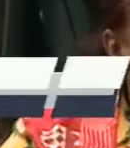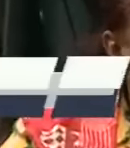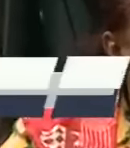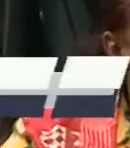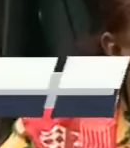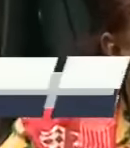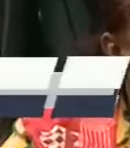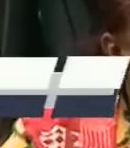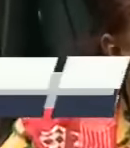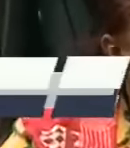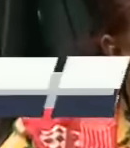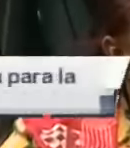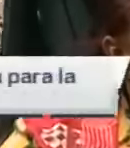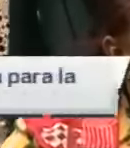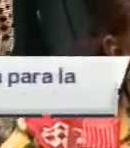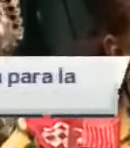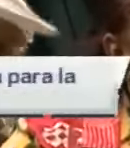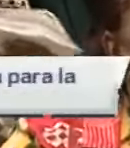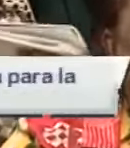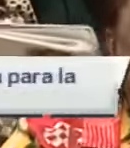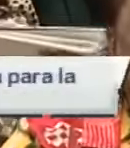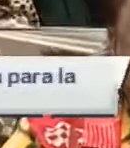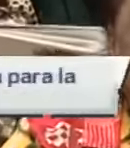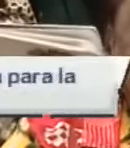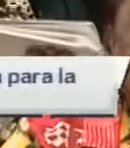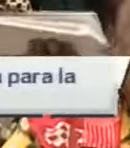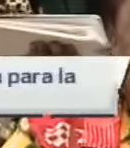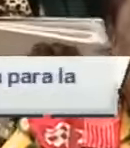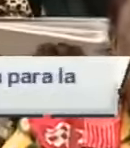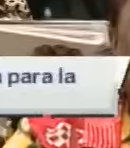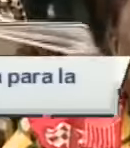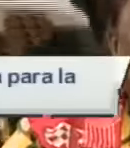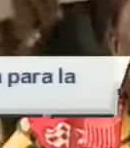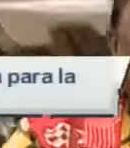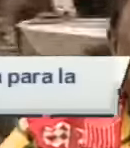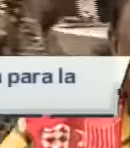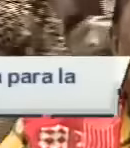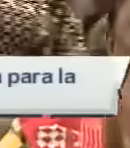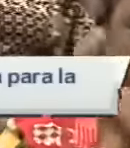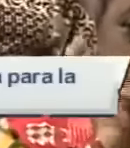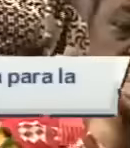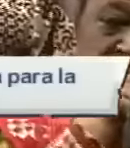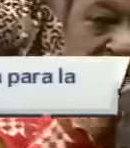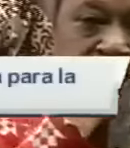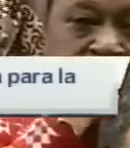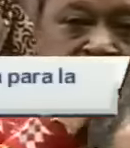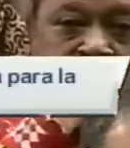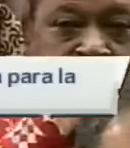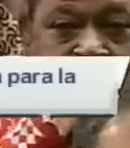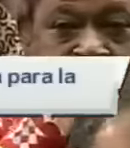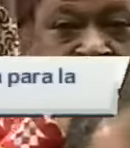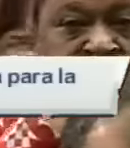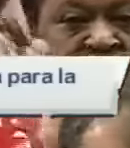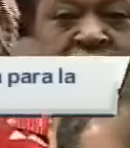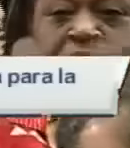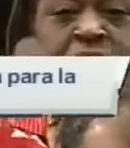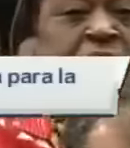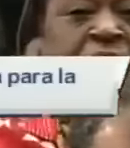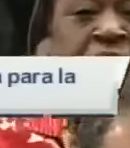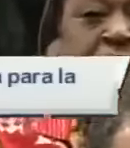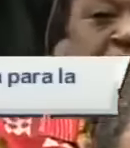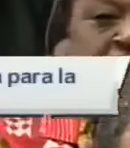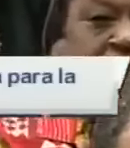62.330 habitantes en el 2012. Son 10 pueblos originarios que están allí en la Guayana Esequiba. Y